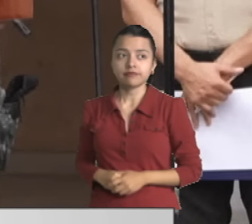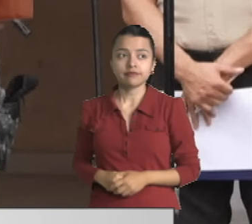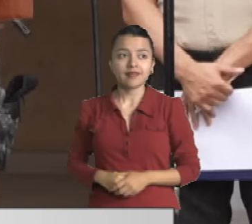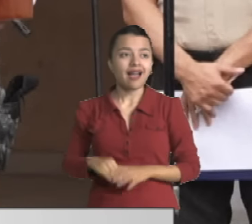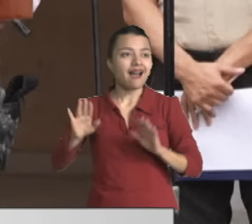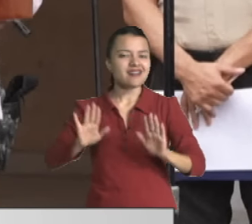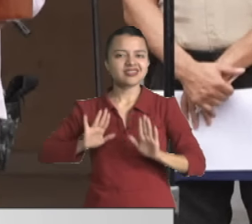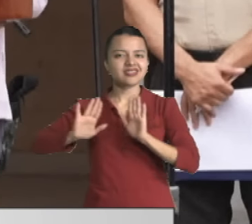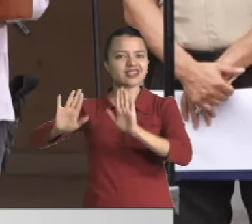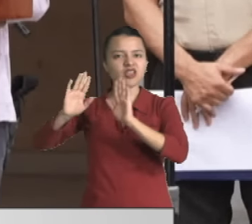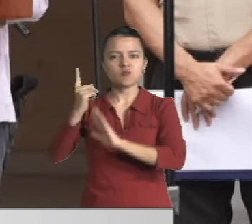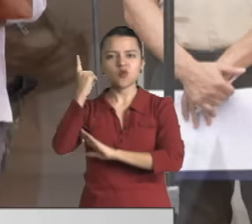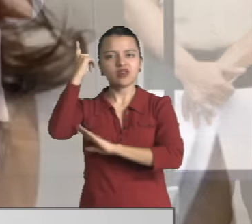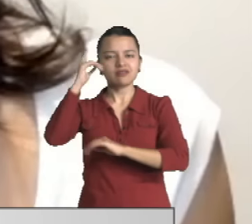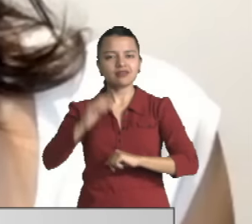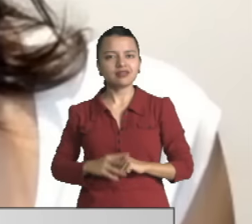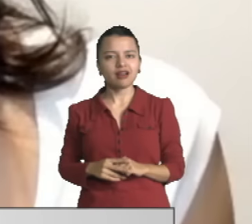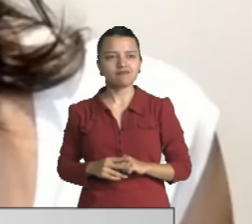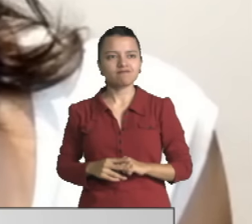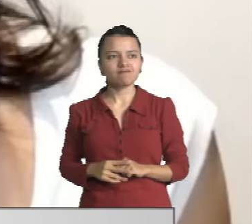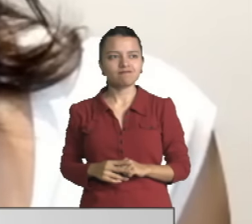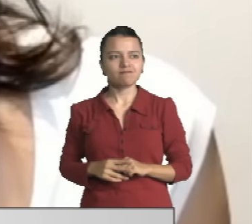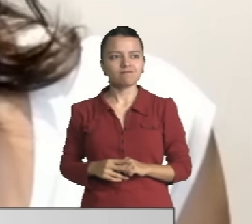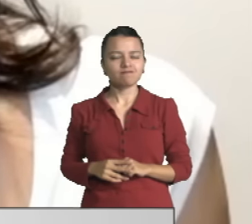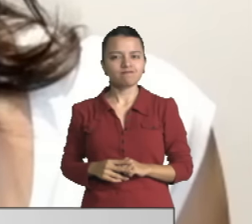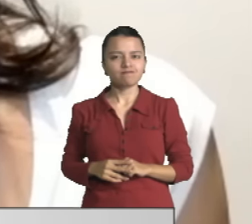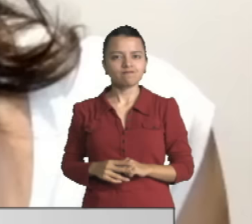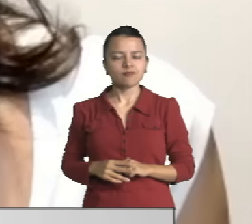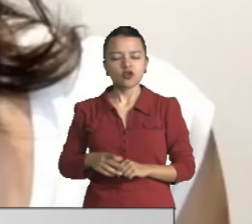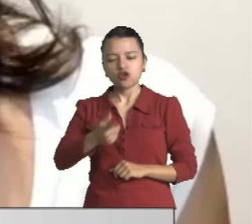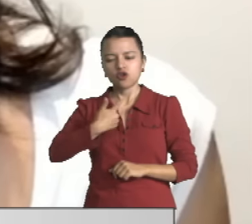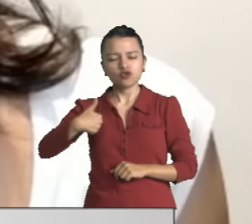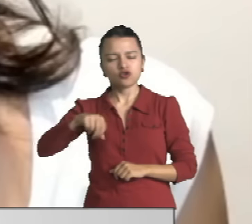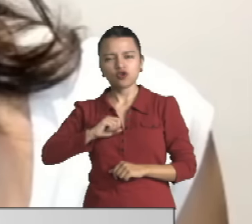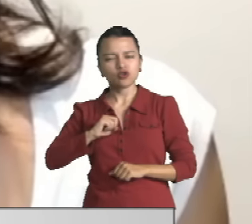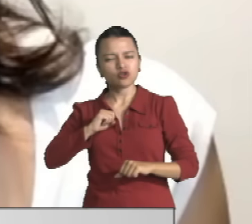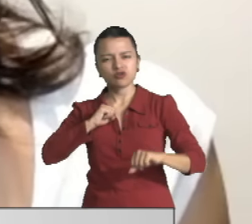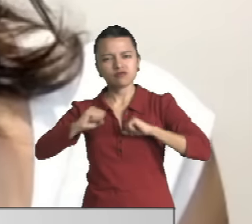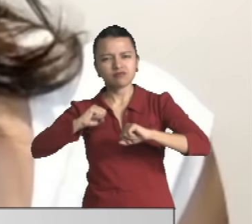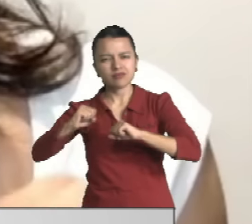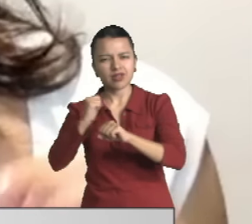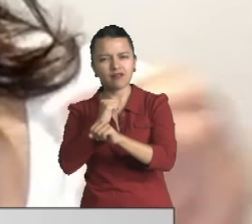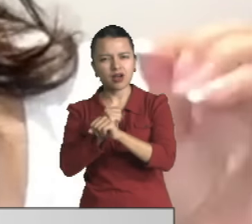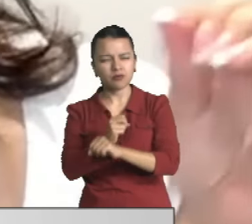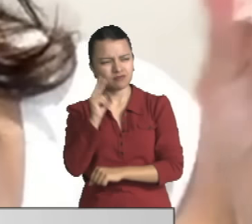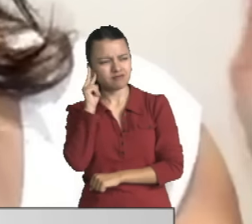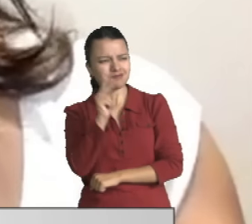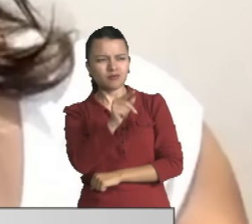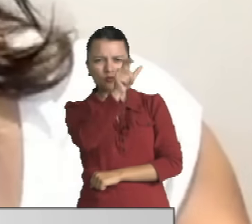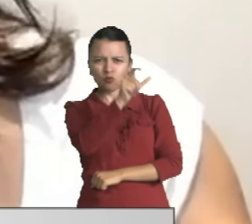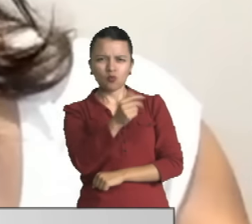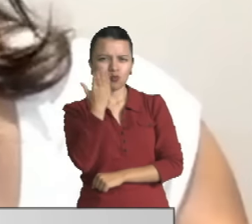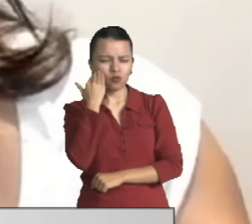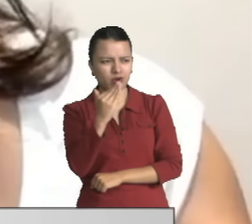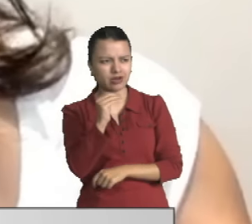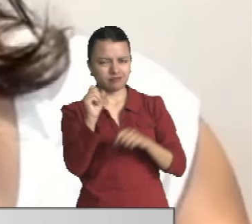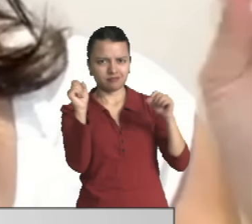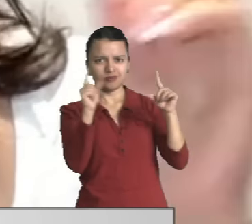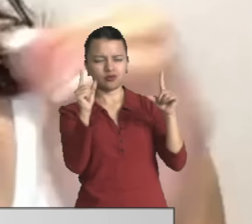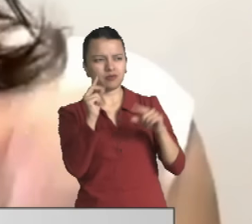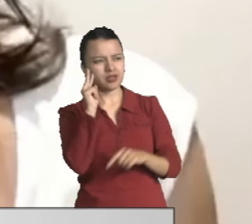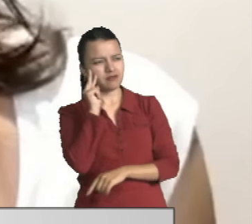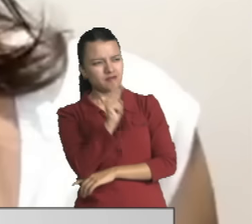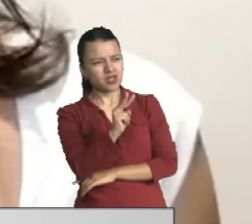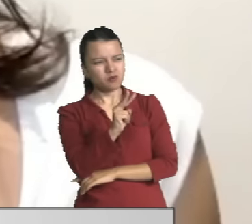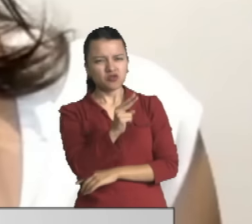país, nosotros trabajamos por él. La actitud de Verónica Abad nos sorprende. Desde hace tiempo quedó claro que no compartía los valores ni